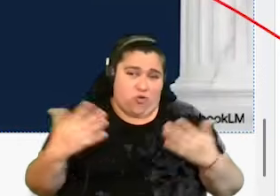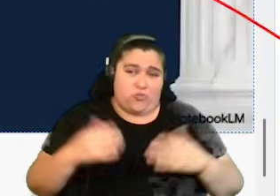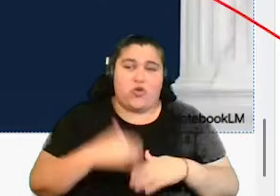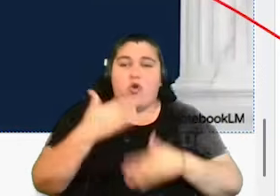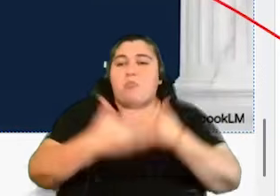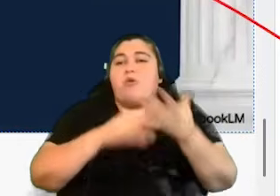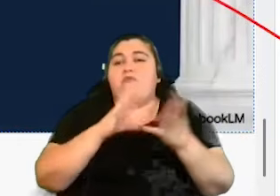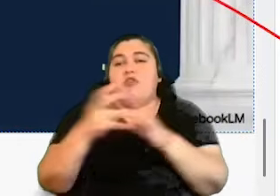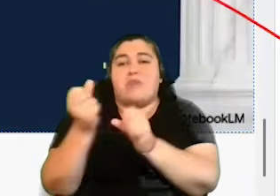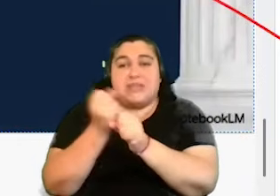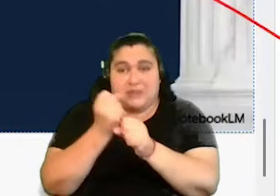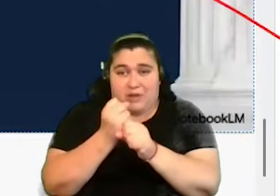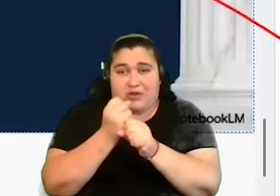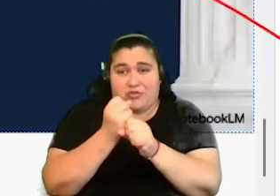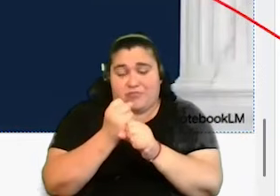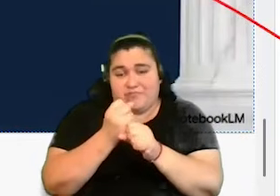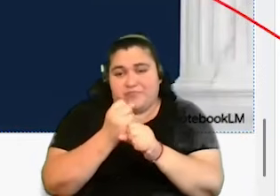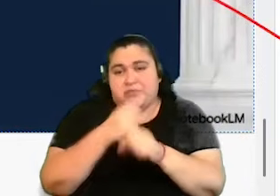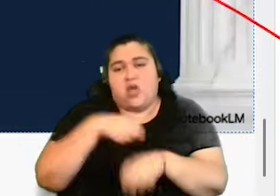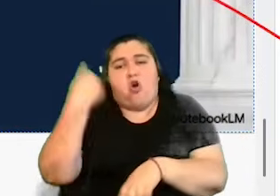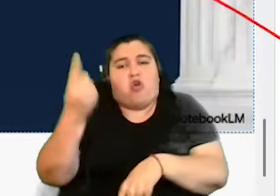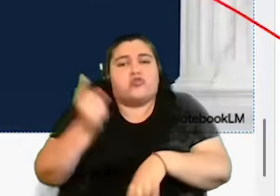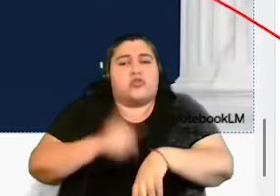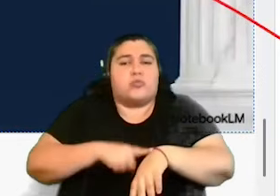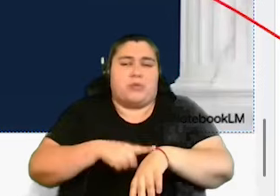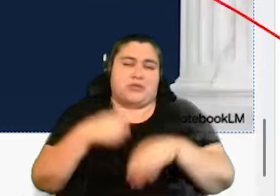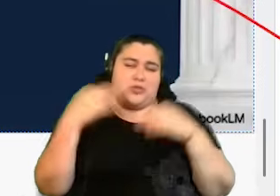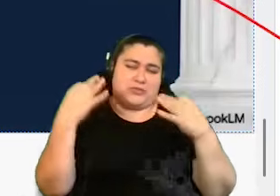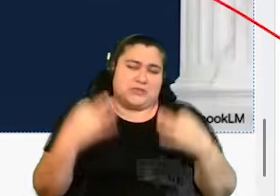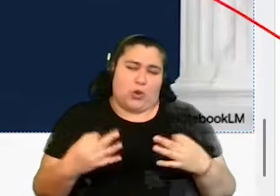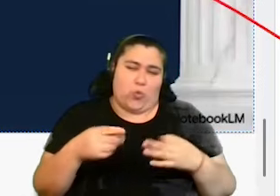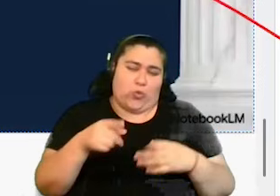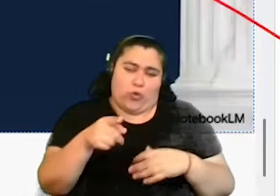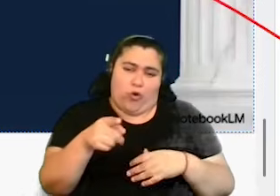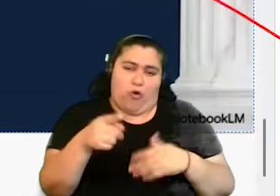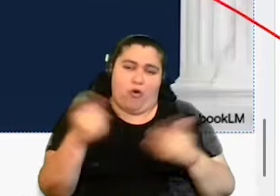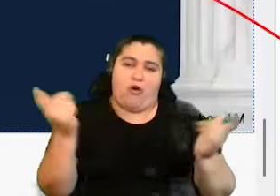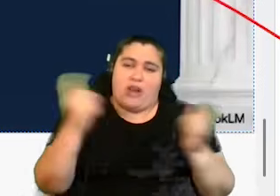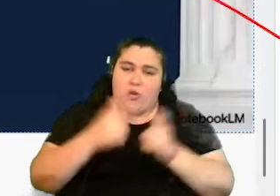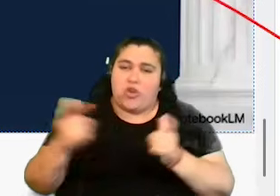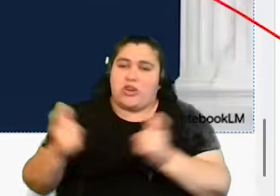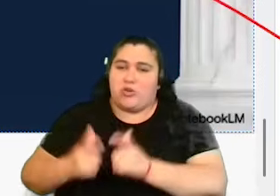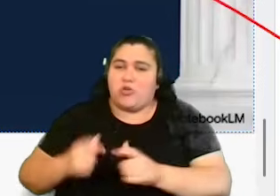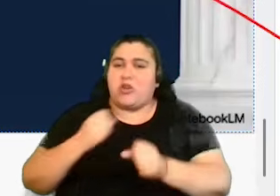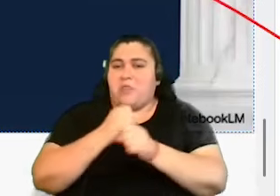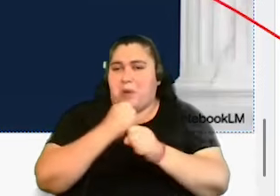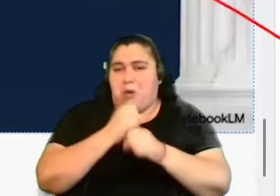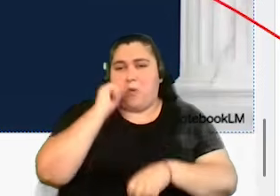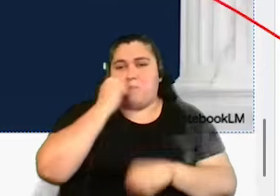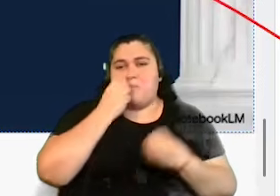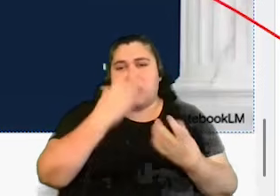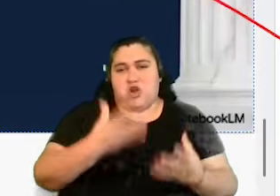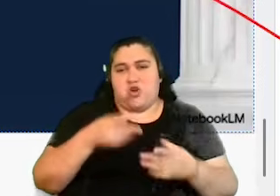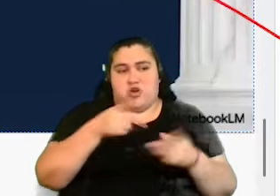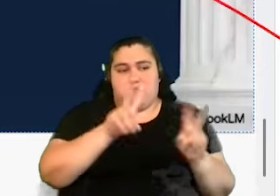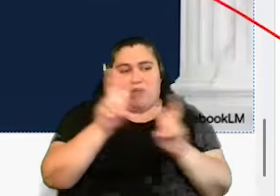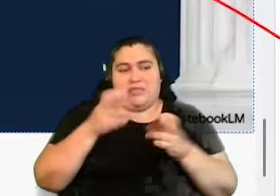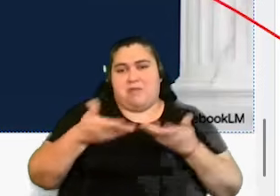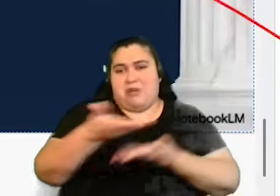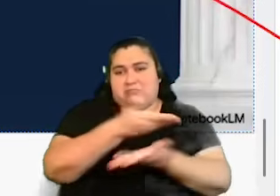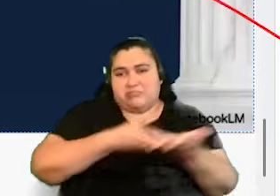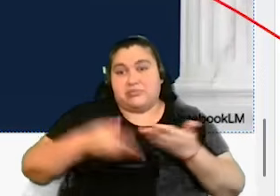Quizás en otro momento lo más probable es que se hagan reuniones de trabajo sobre este tema, pero bueno, hoy estamos